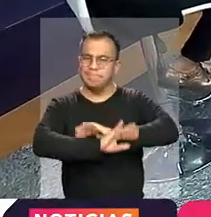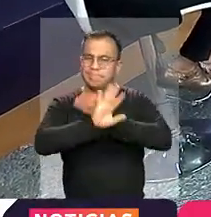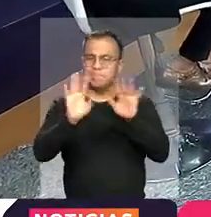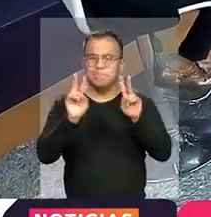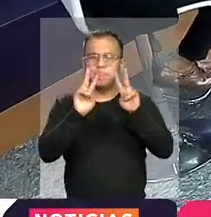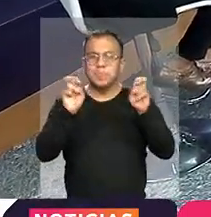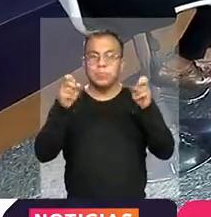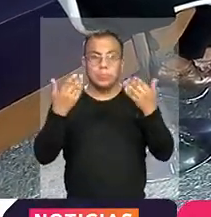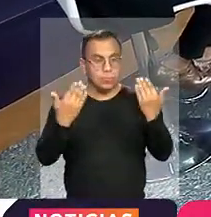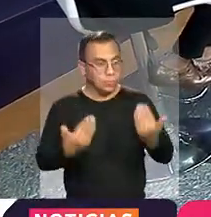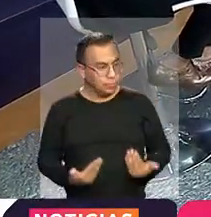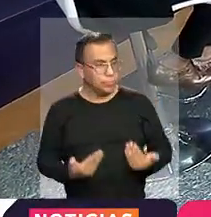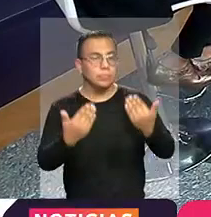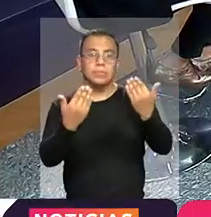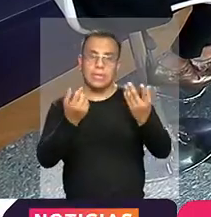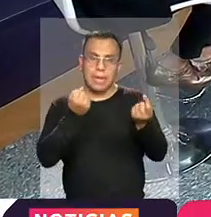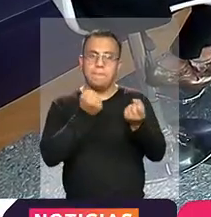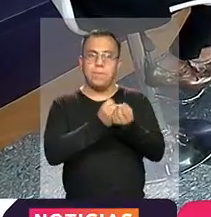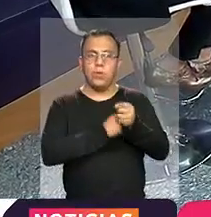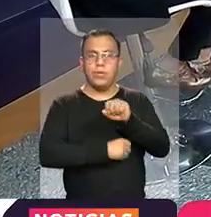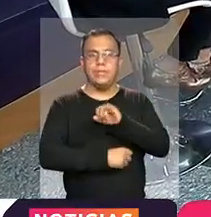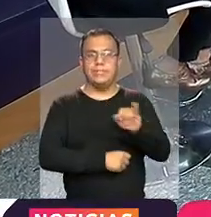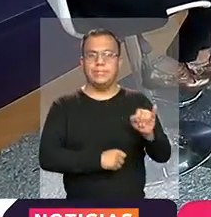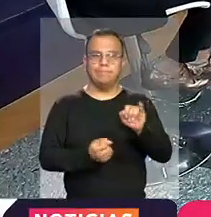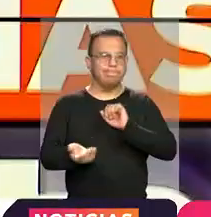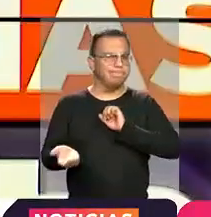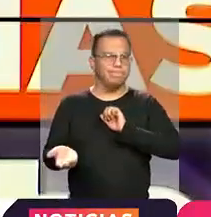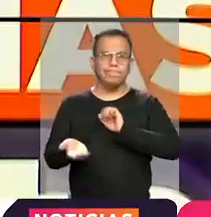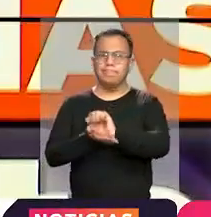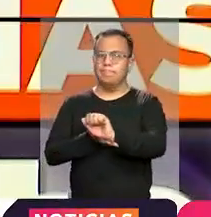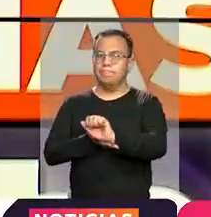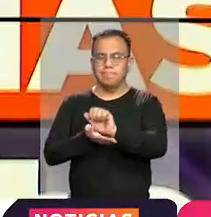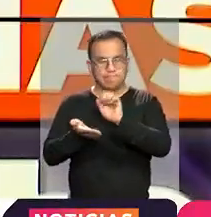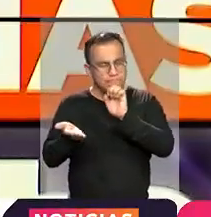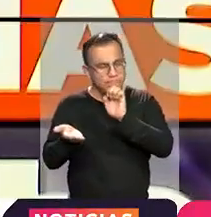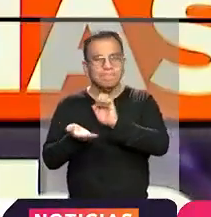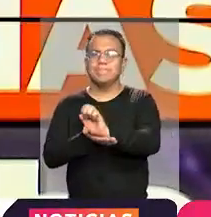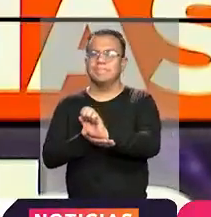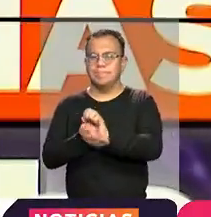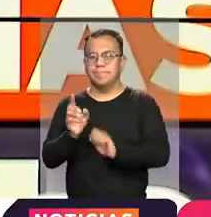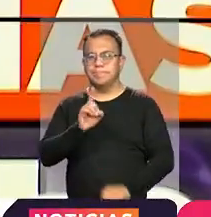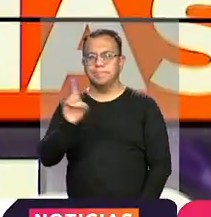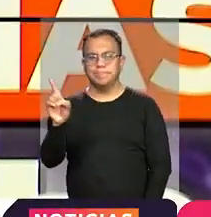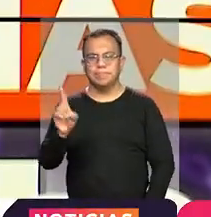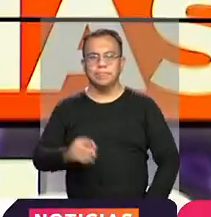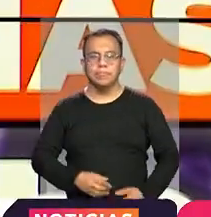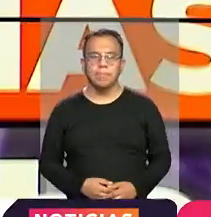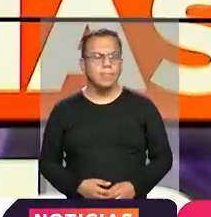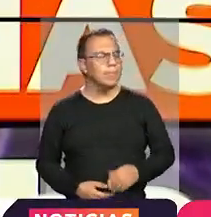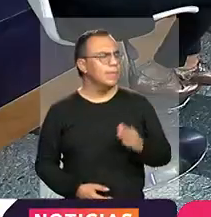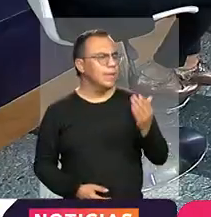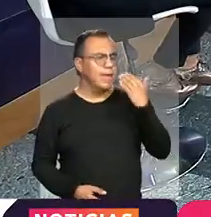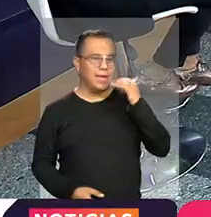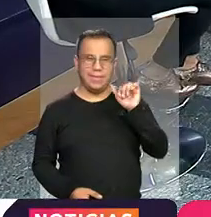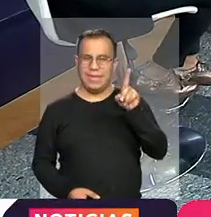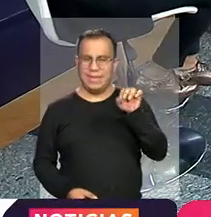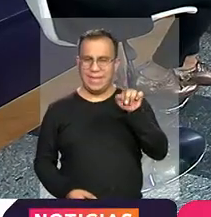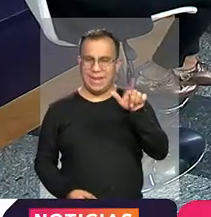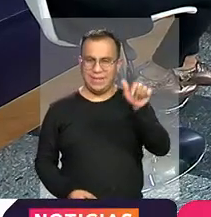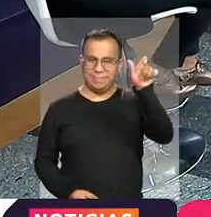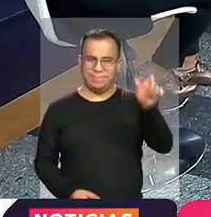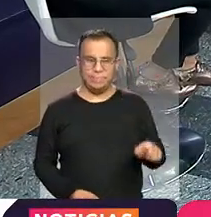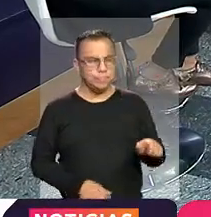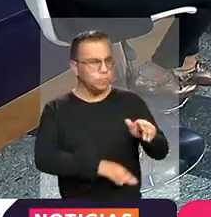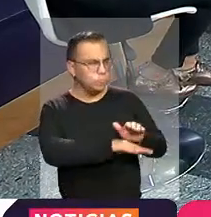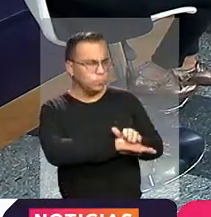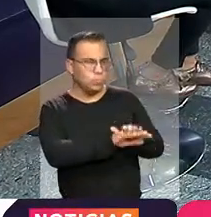que favorece a la izquierda y de rechazo muy radical a la derecha nadie la la cámara de representantes